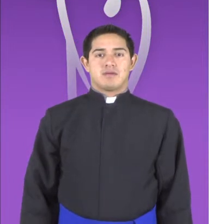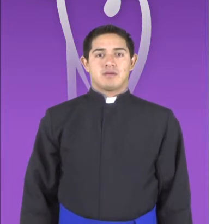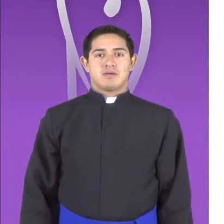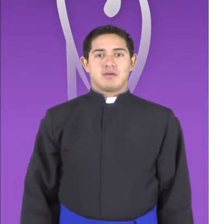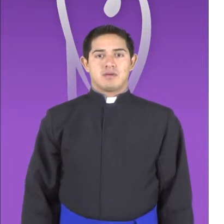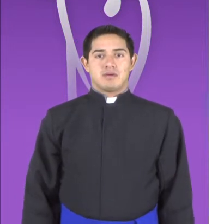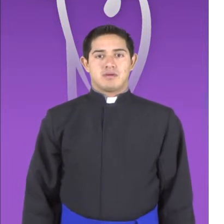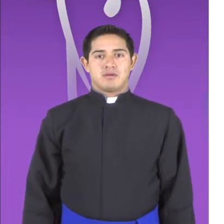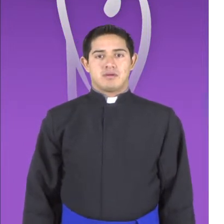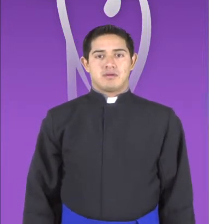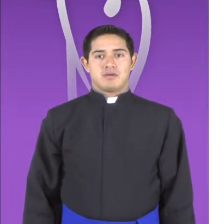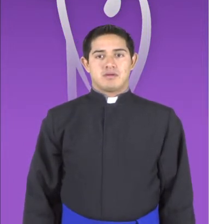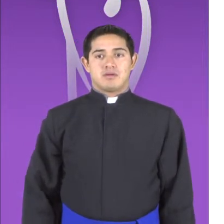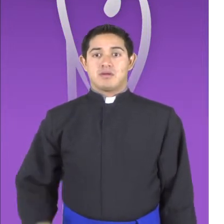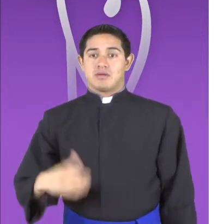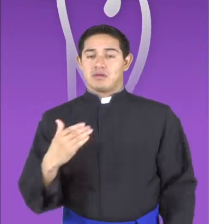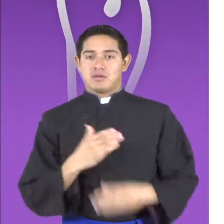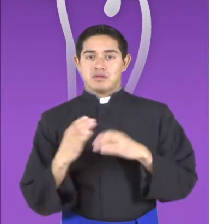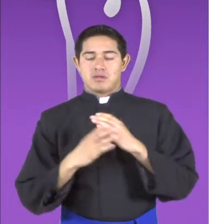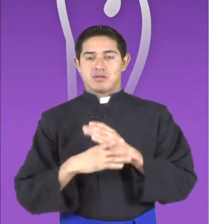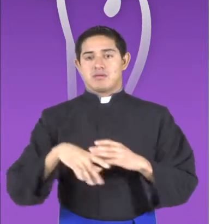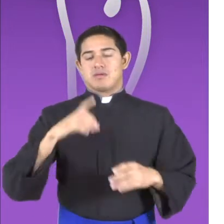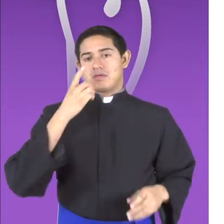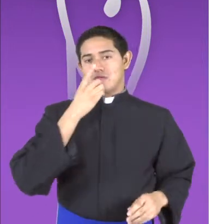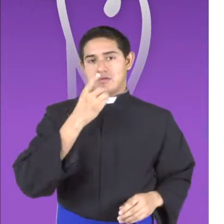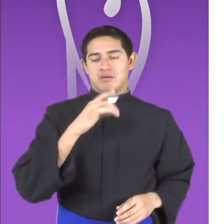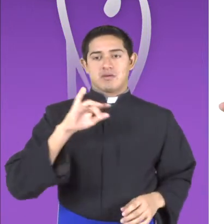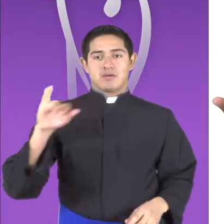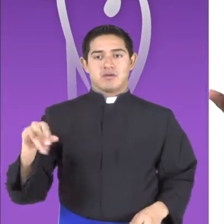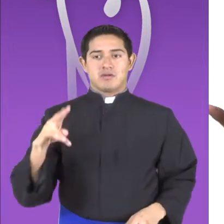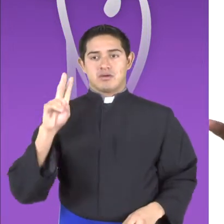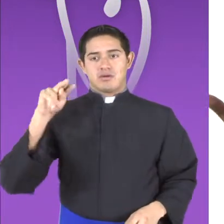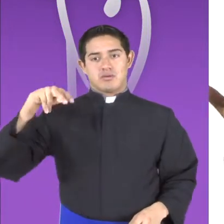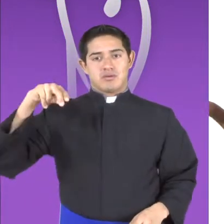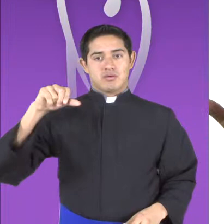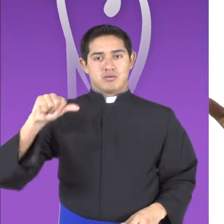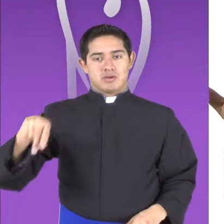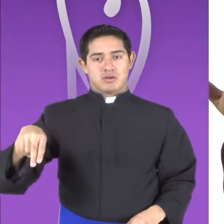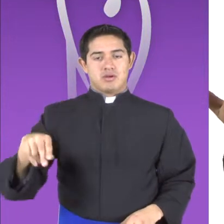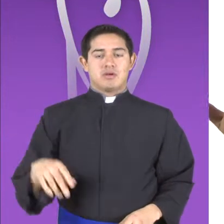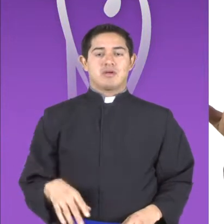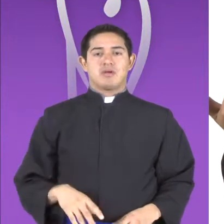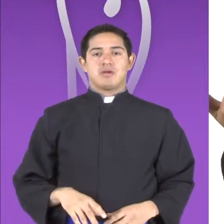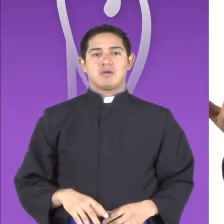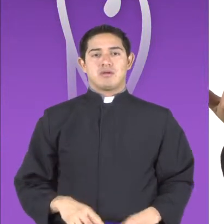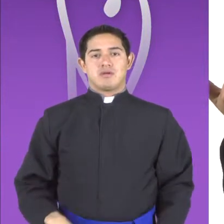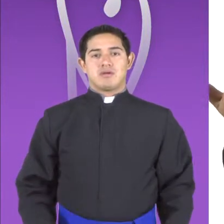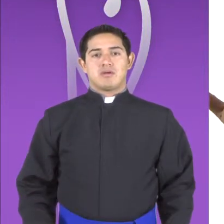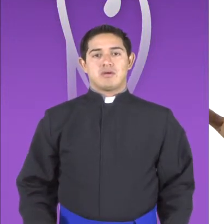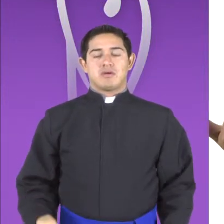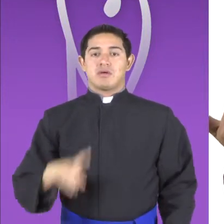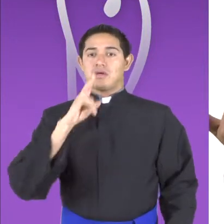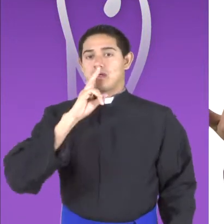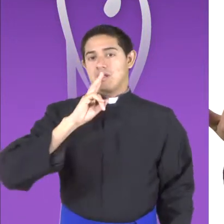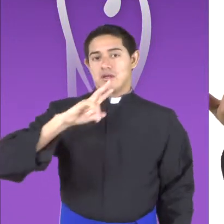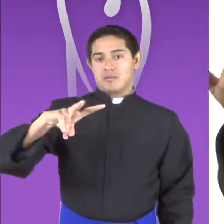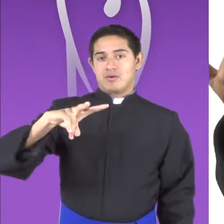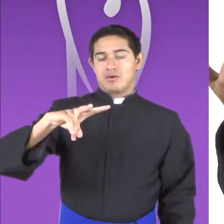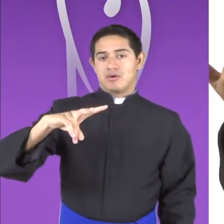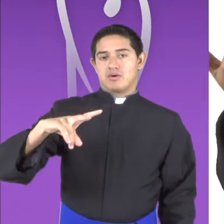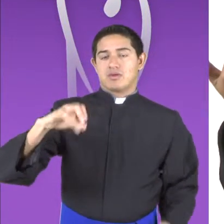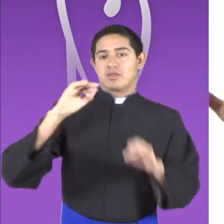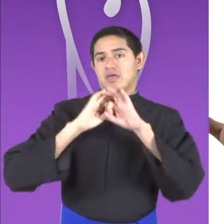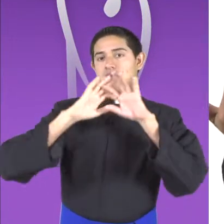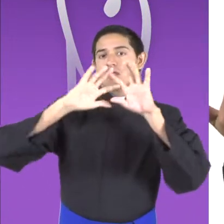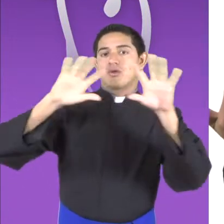La otra cosa que podemos decir de Juan es que es la voz que clama en el desierto,